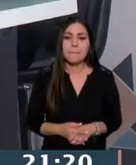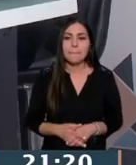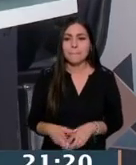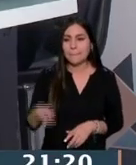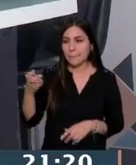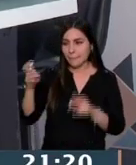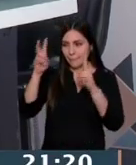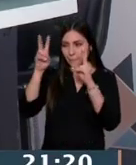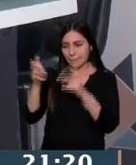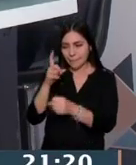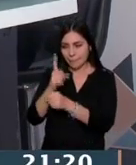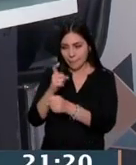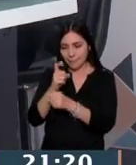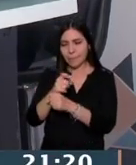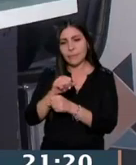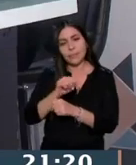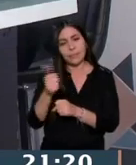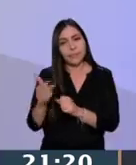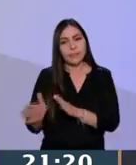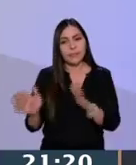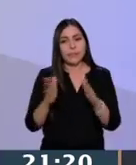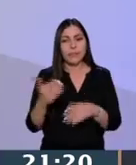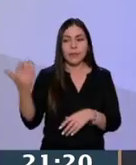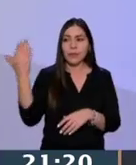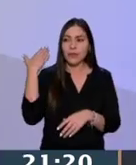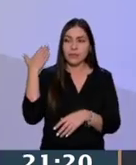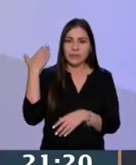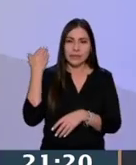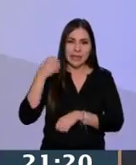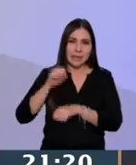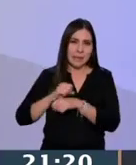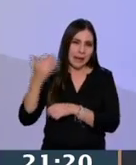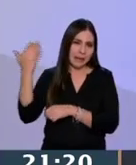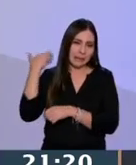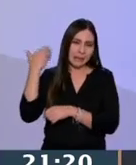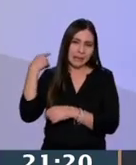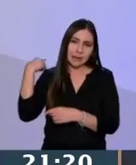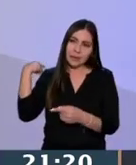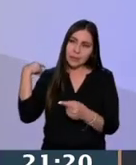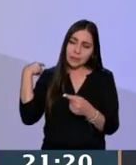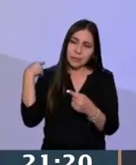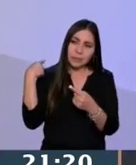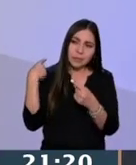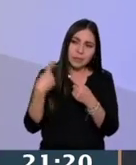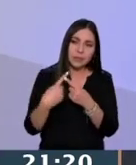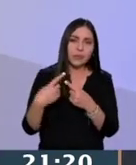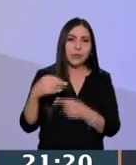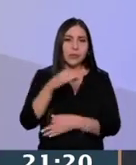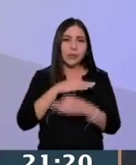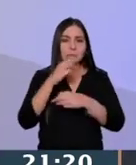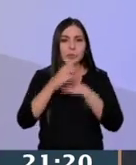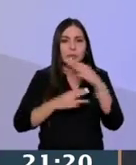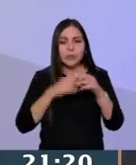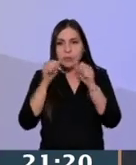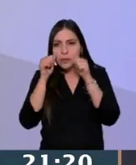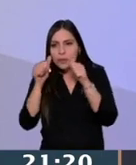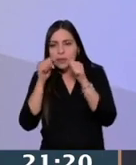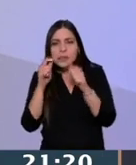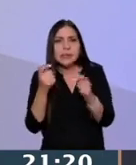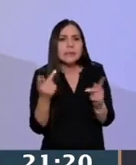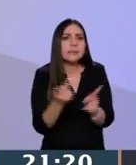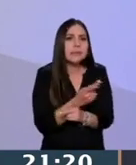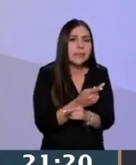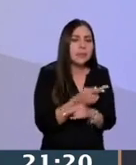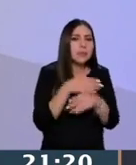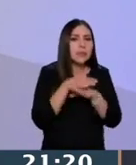luego, toda la semana pasada ha estado, digamos, en el radar de todo el mundo la discusión sobre el metro. ¿Qué pasa en el